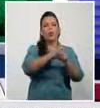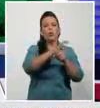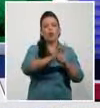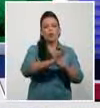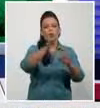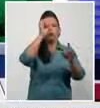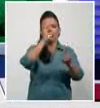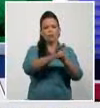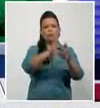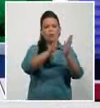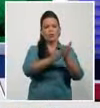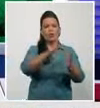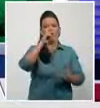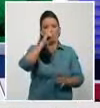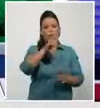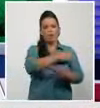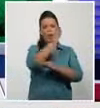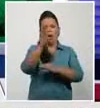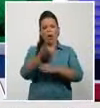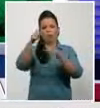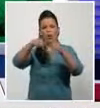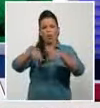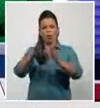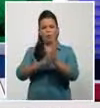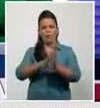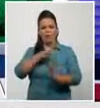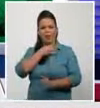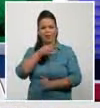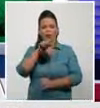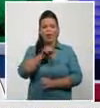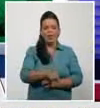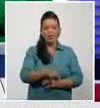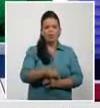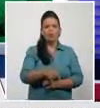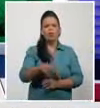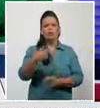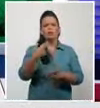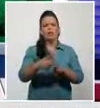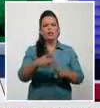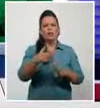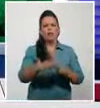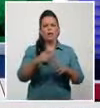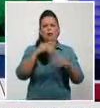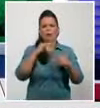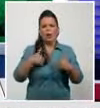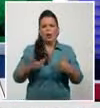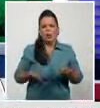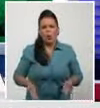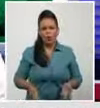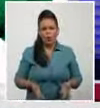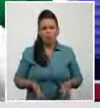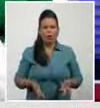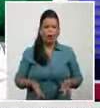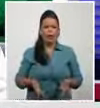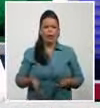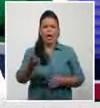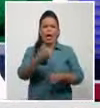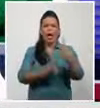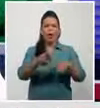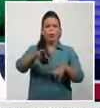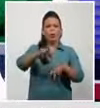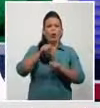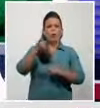con viajeros. Se ha podido identificar que más que una cepa mucho más